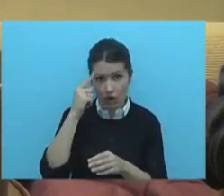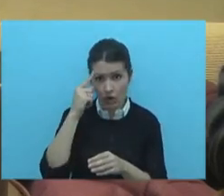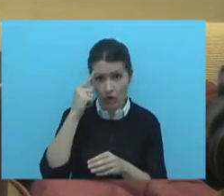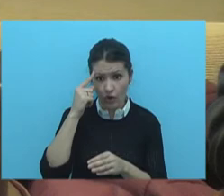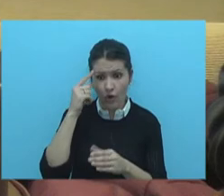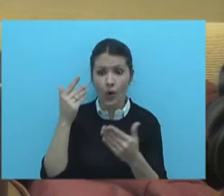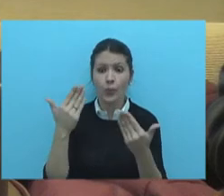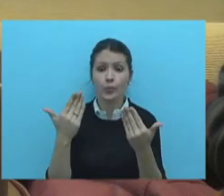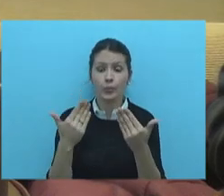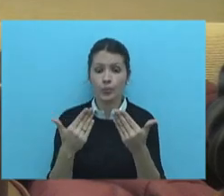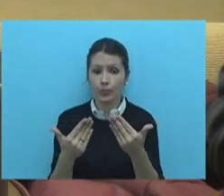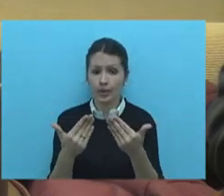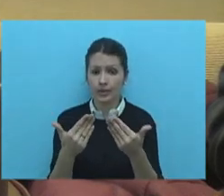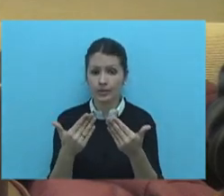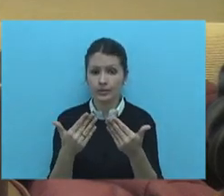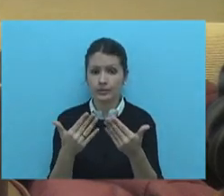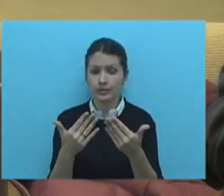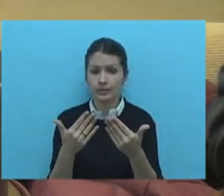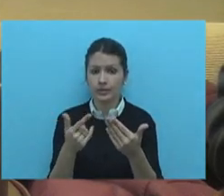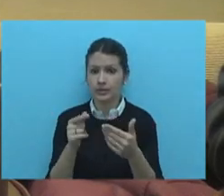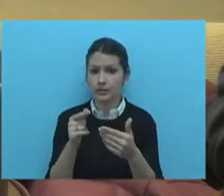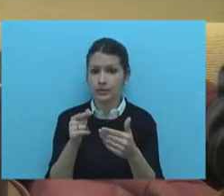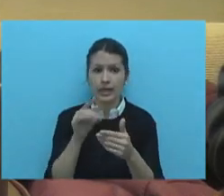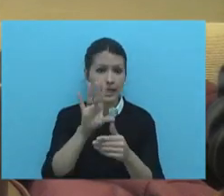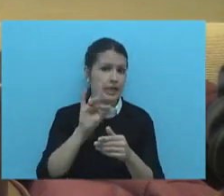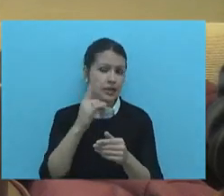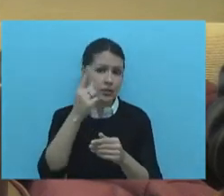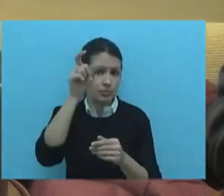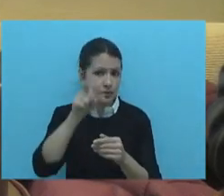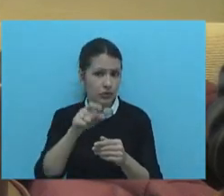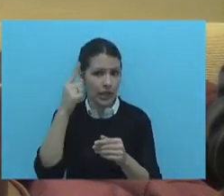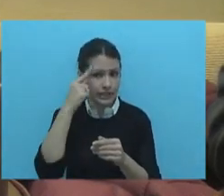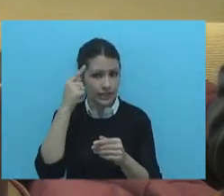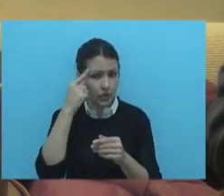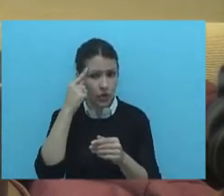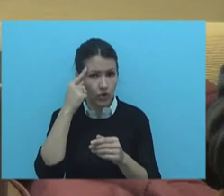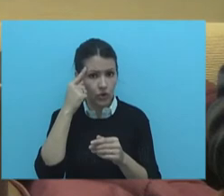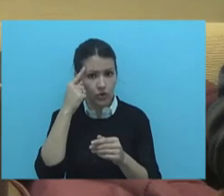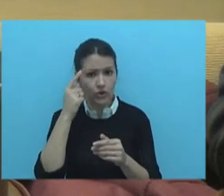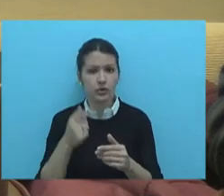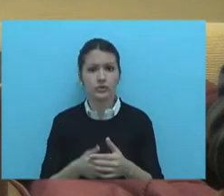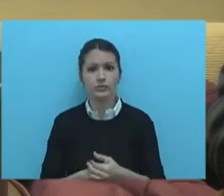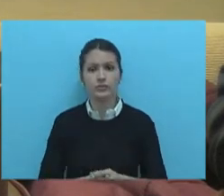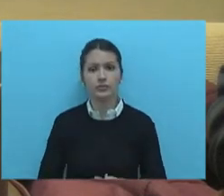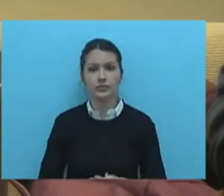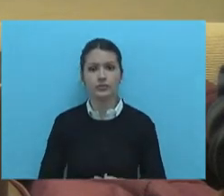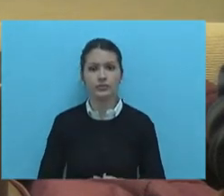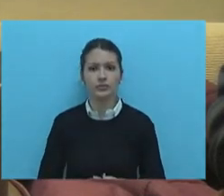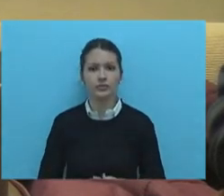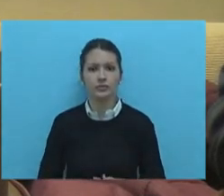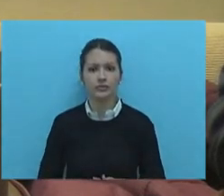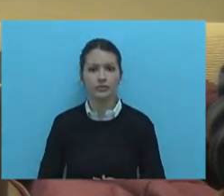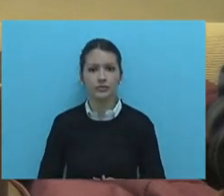den, se elijan y varios alumnos que ya estén terminando con su